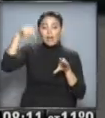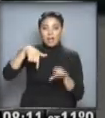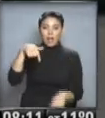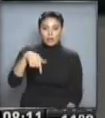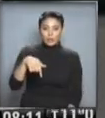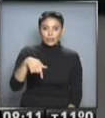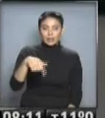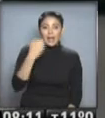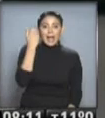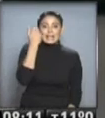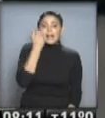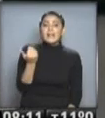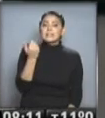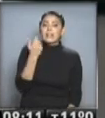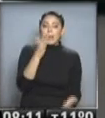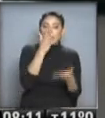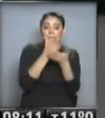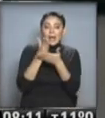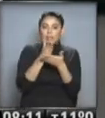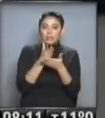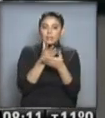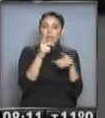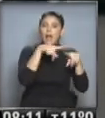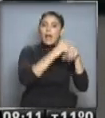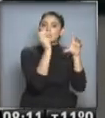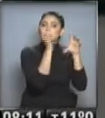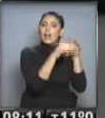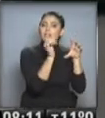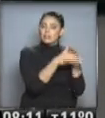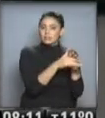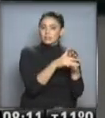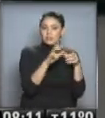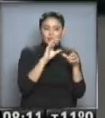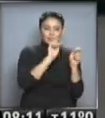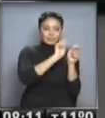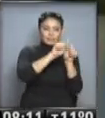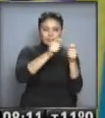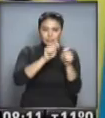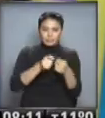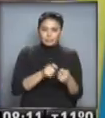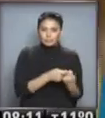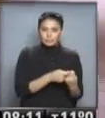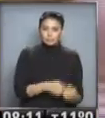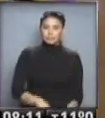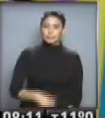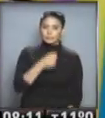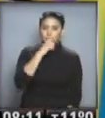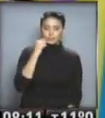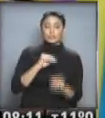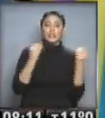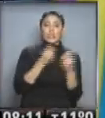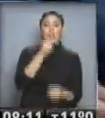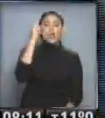están prácticamente en la mitad, arrumbados en talleres, prácticamente en pésimas condiciones. Son